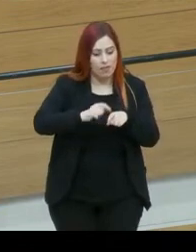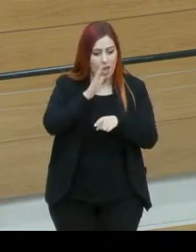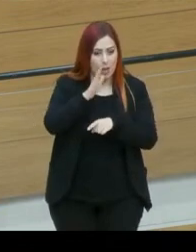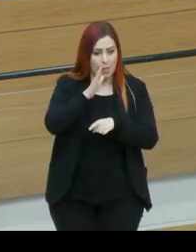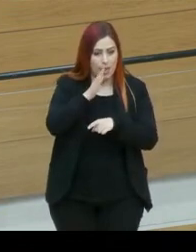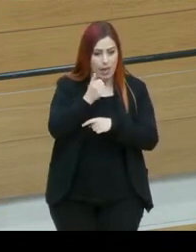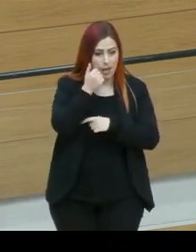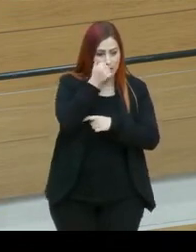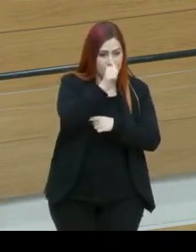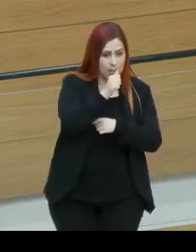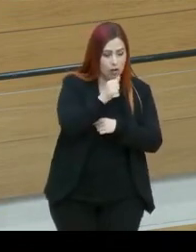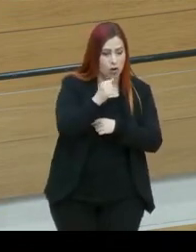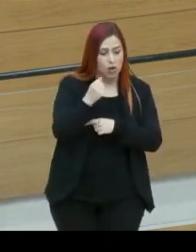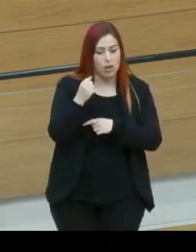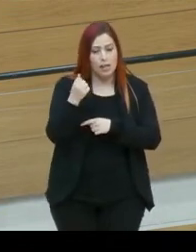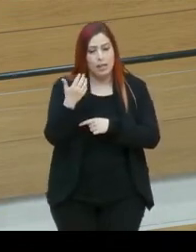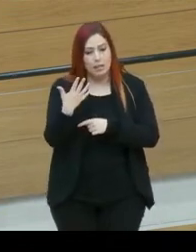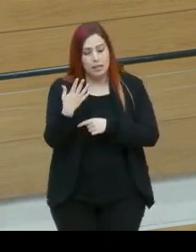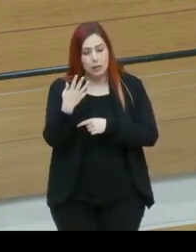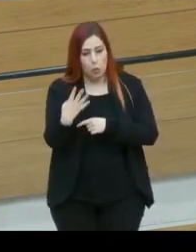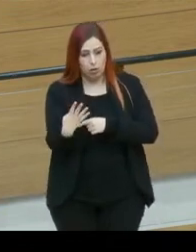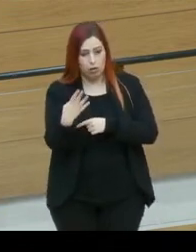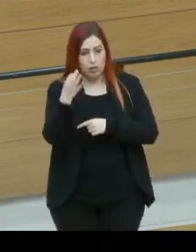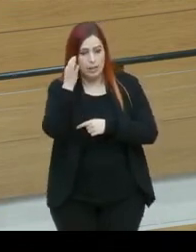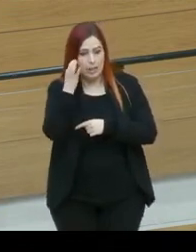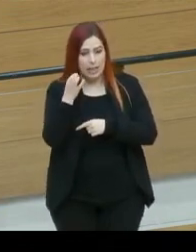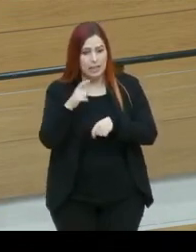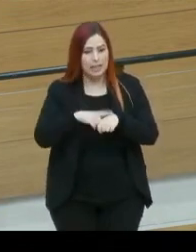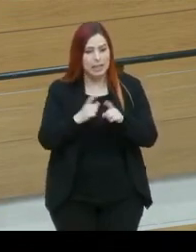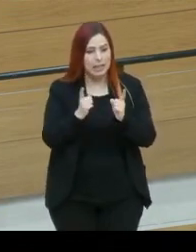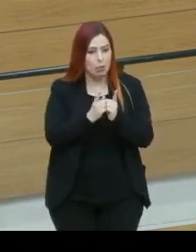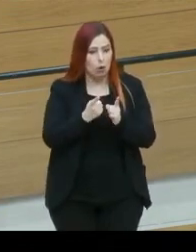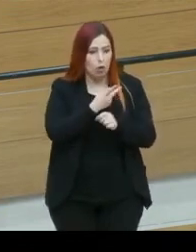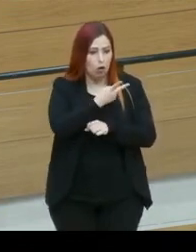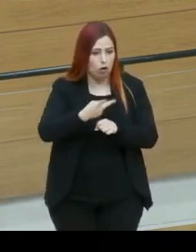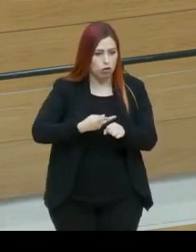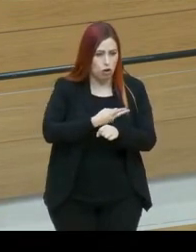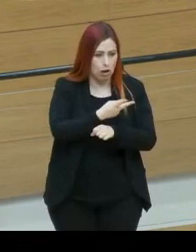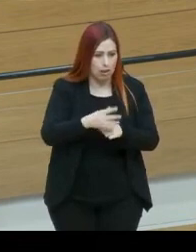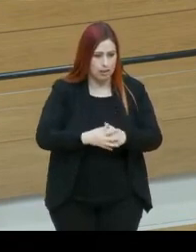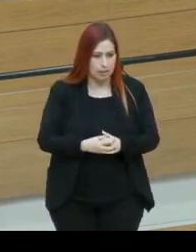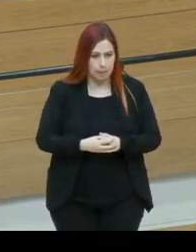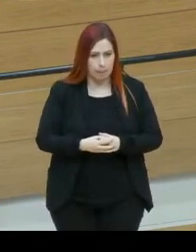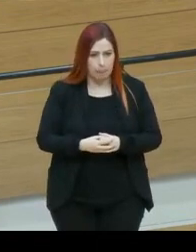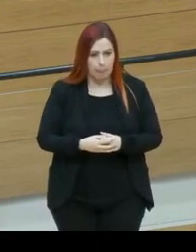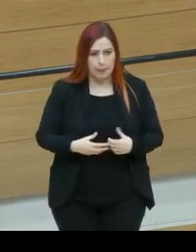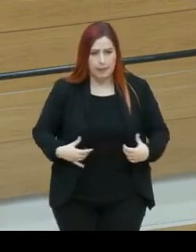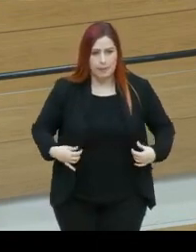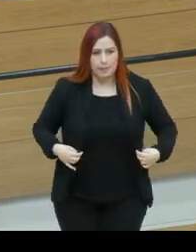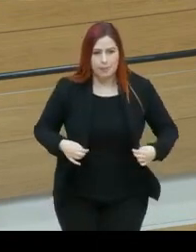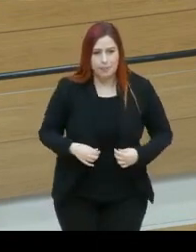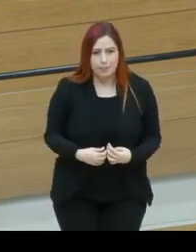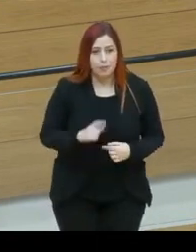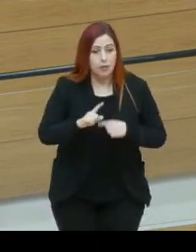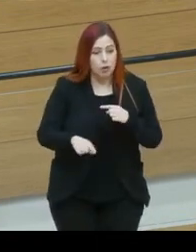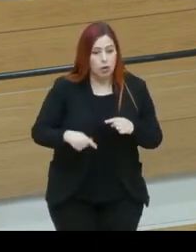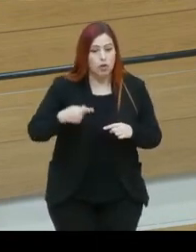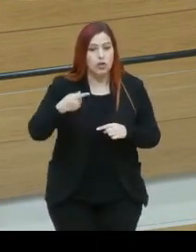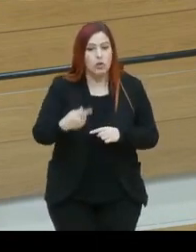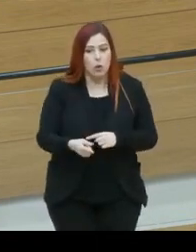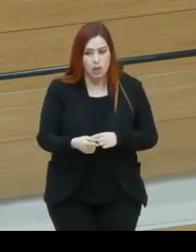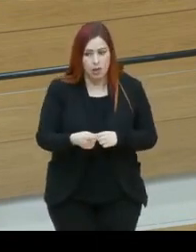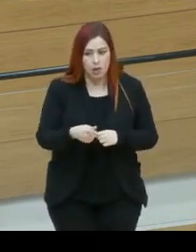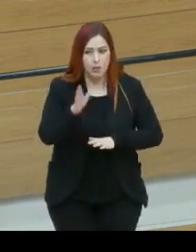y 4 más en el caso de las chicas en un tiempo aproximado de 2 horas. ¿Y qué consecuencias tiene